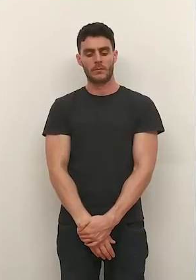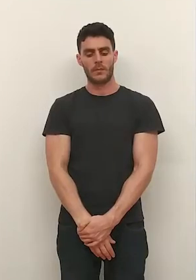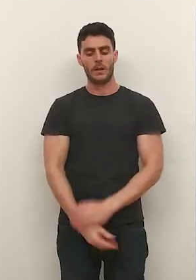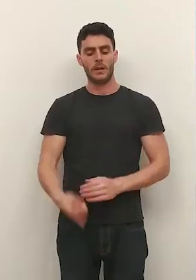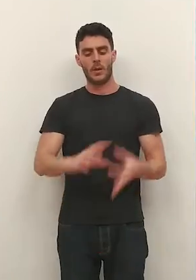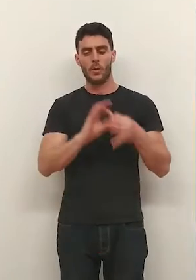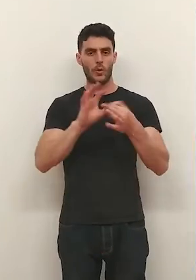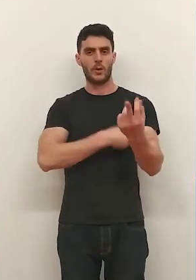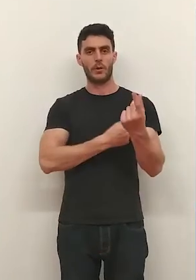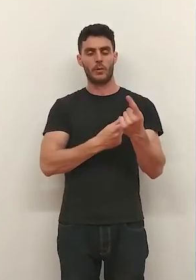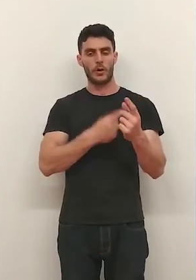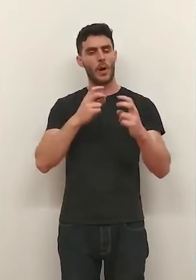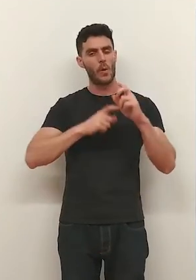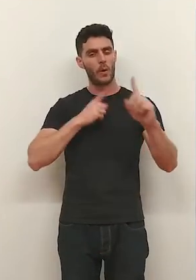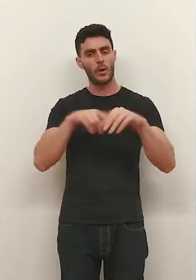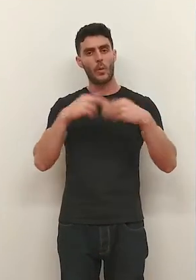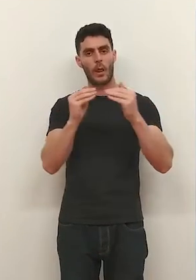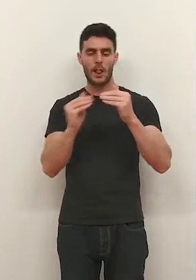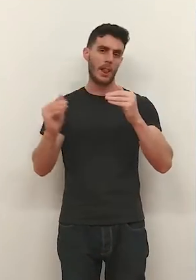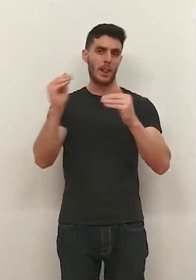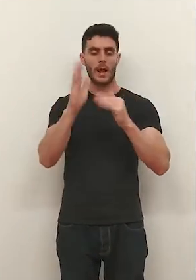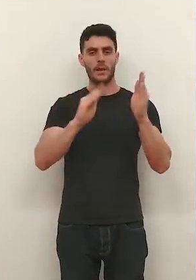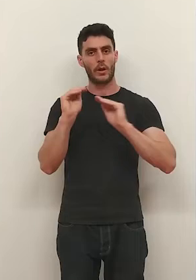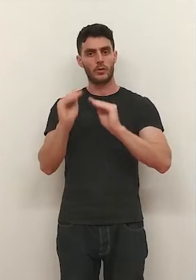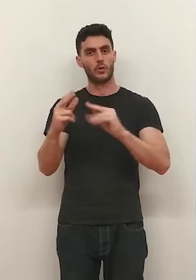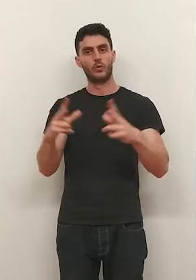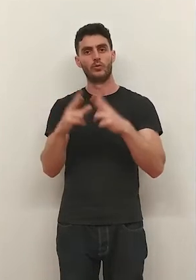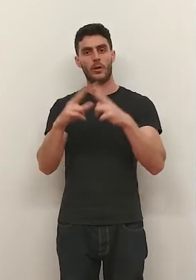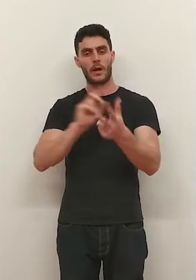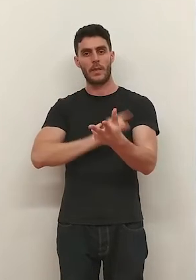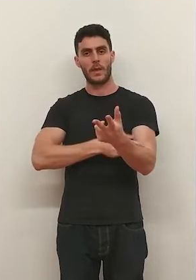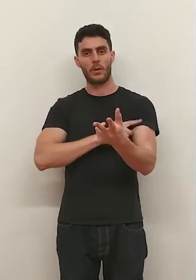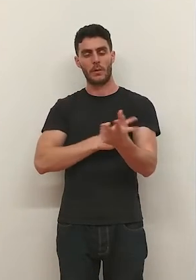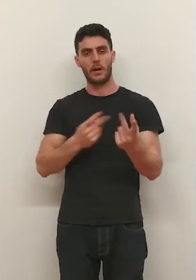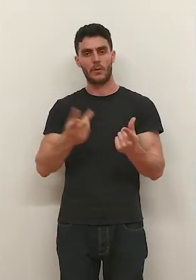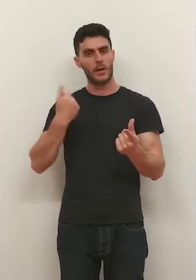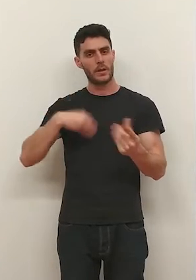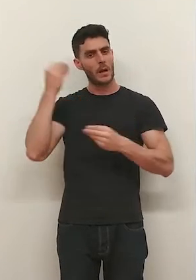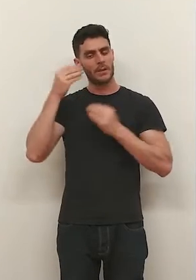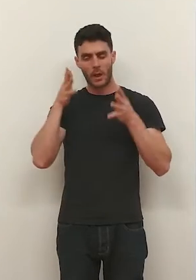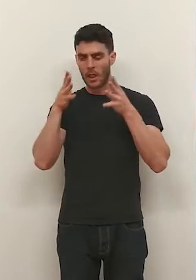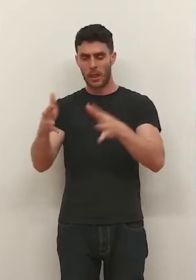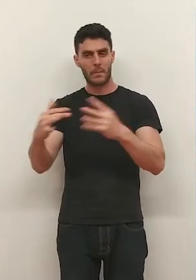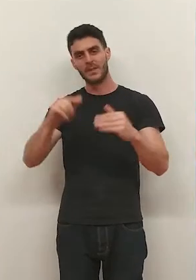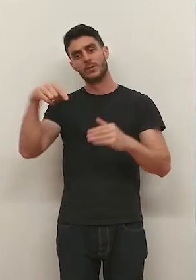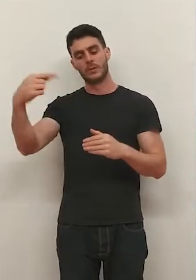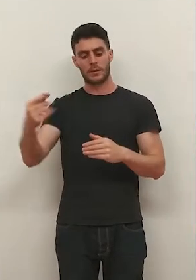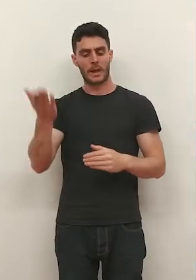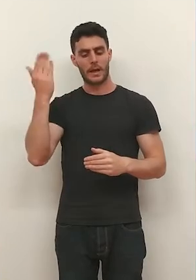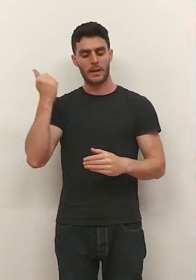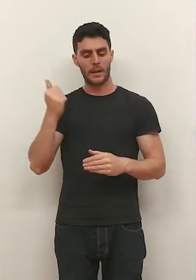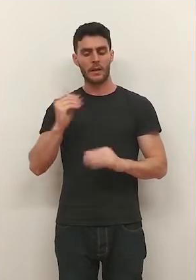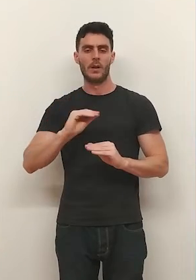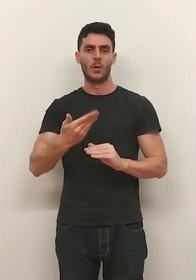Y mientras la Unión Deportiva Logroñés busca poner el broche de oro a su temporada, la Sociedad Deportiva Logroñés ya piensa en la siguiente. Ayer el